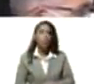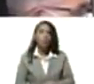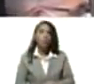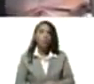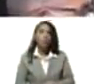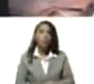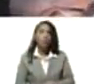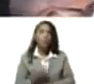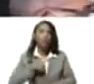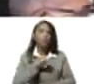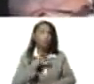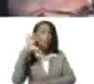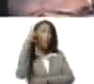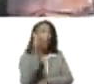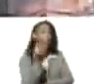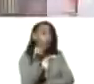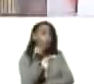me centraré